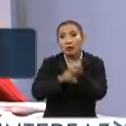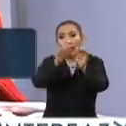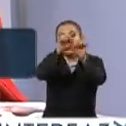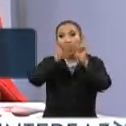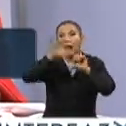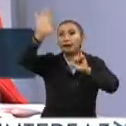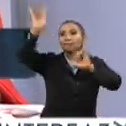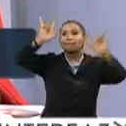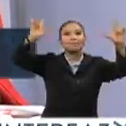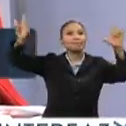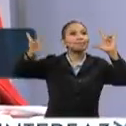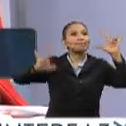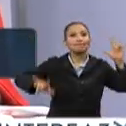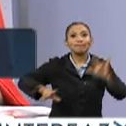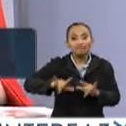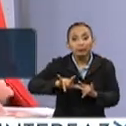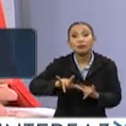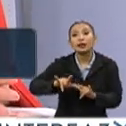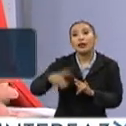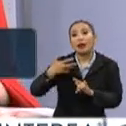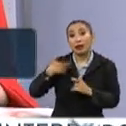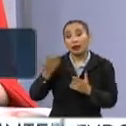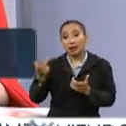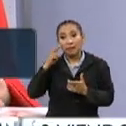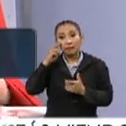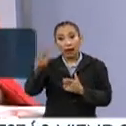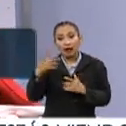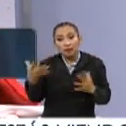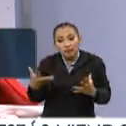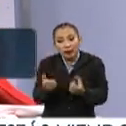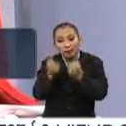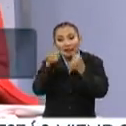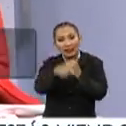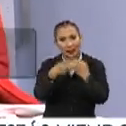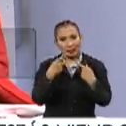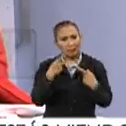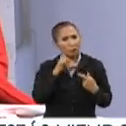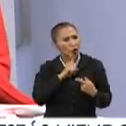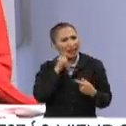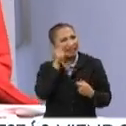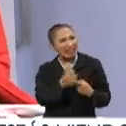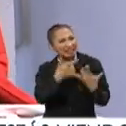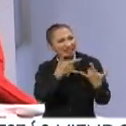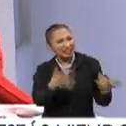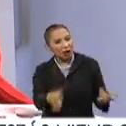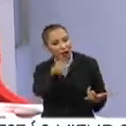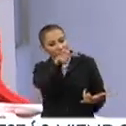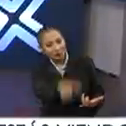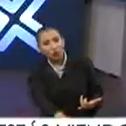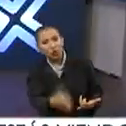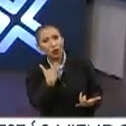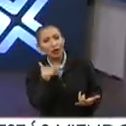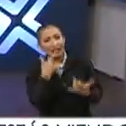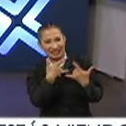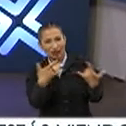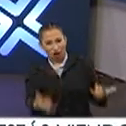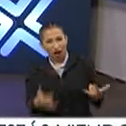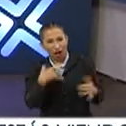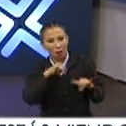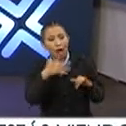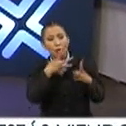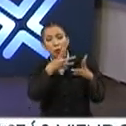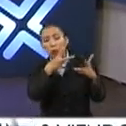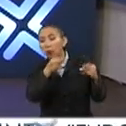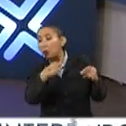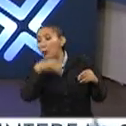de exposiciones temporales y pues simplemente el hecho de rescatar este personaje histórico, esta figura historiográfica que está como muy